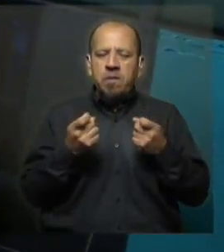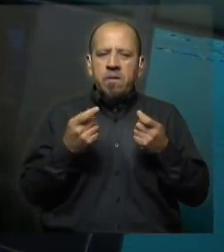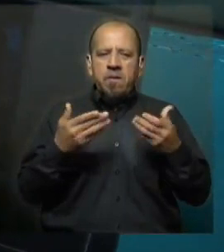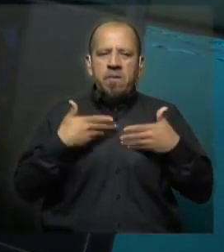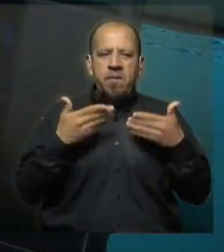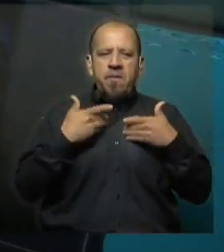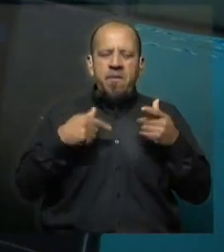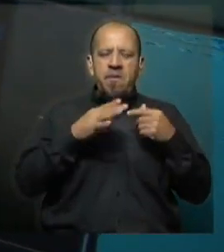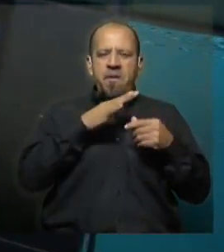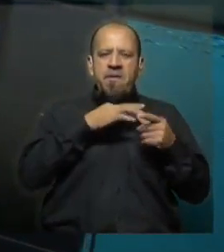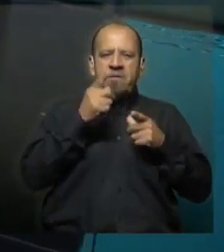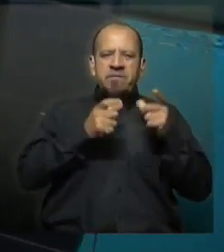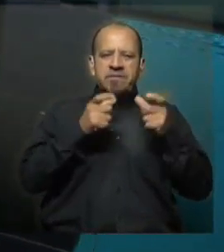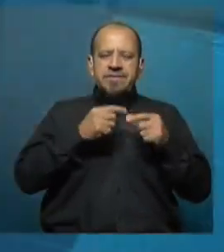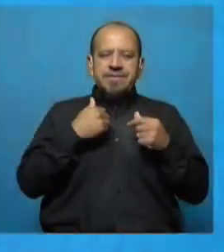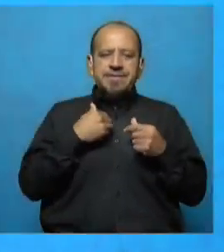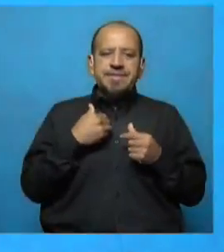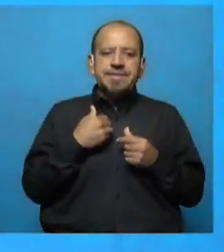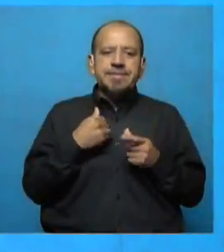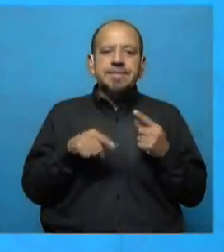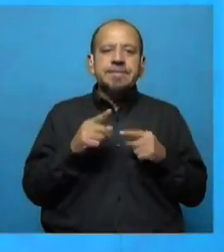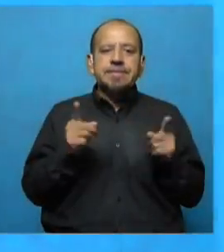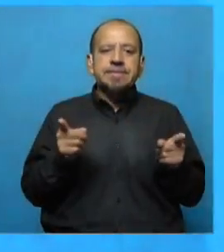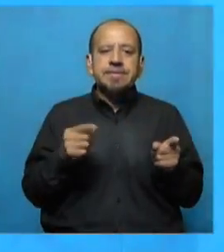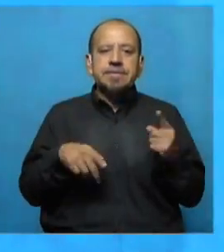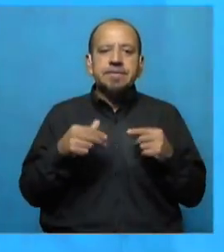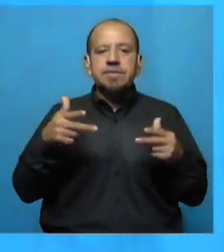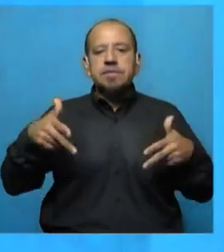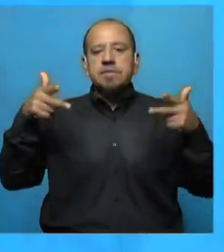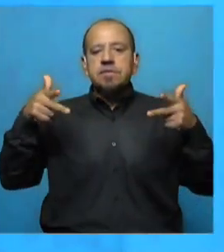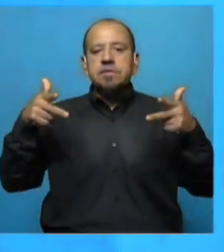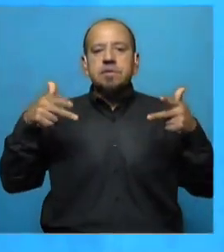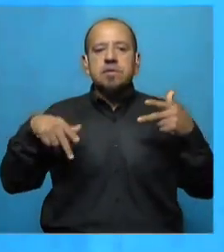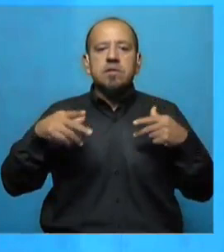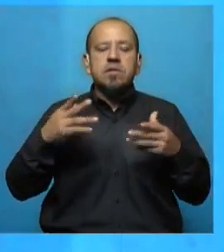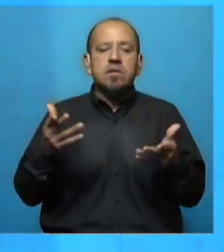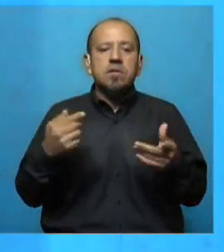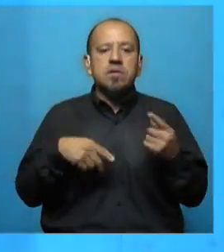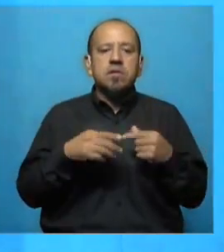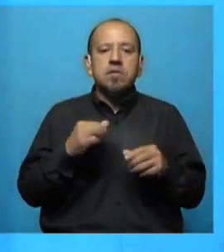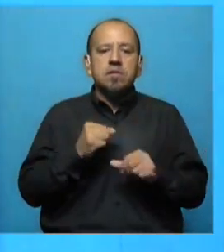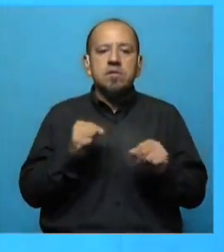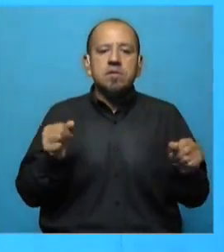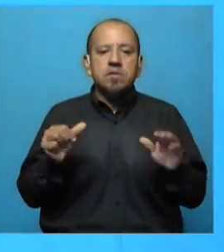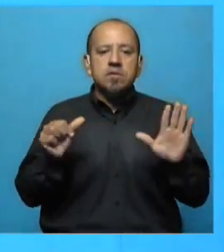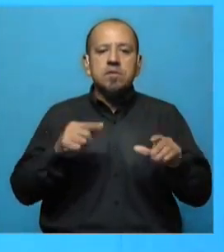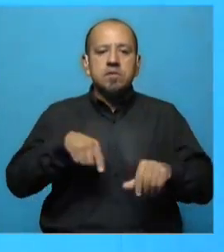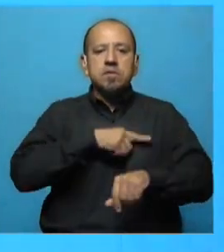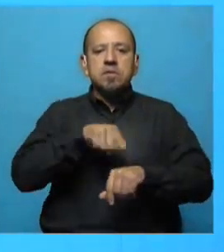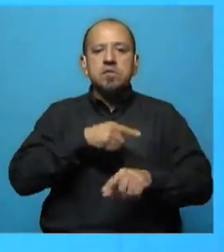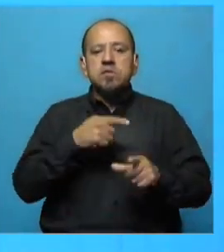cuando hay gente es muy divertido para nosotros no así para los que están atrás de cámara que con el tiempo nos dan lo que es podríamos hacer seis horas el programa